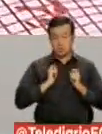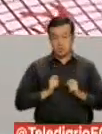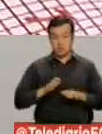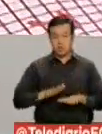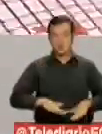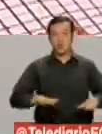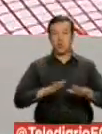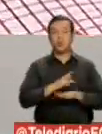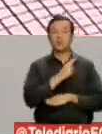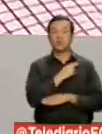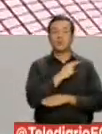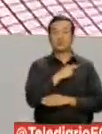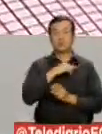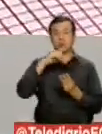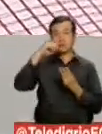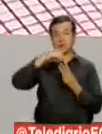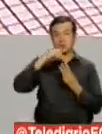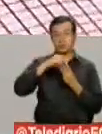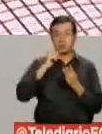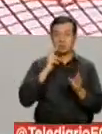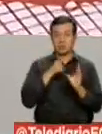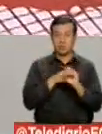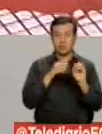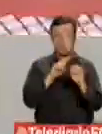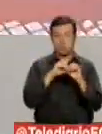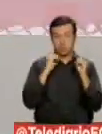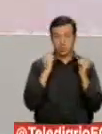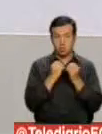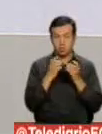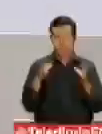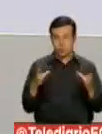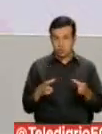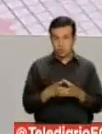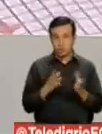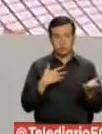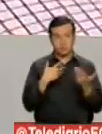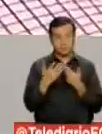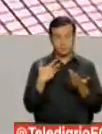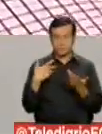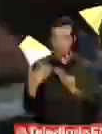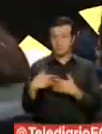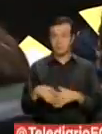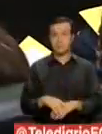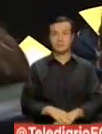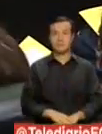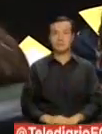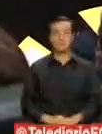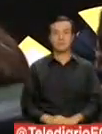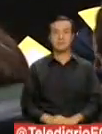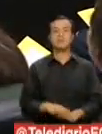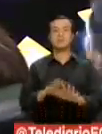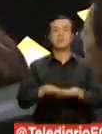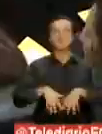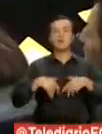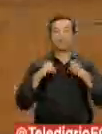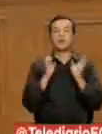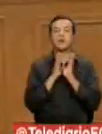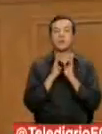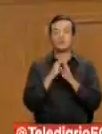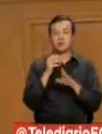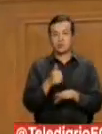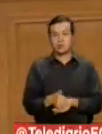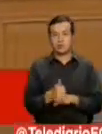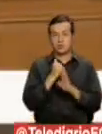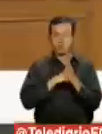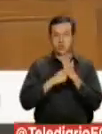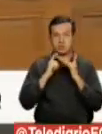Universidad Tecnológica Equinoccial con la presencia de organizaciones de la sociedad civil. En un evento en el que asistieron autoridades